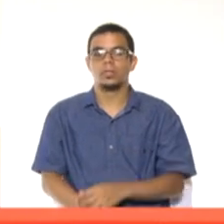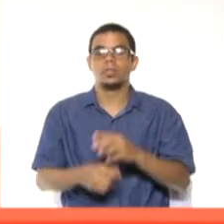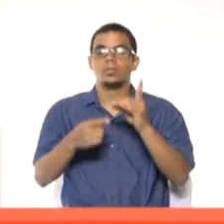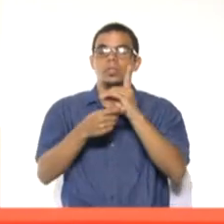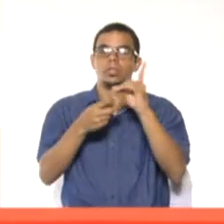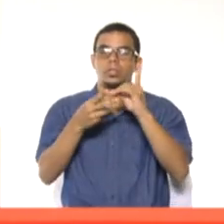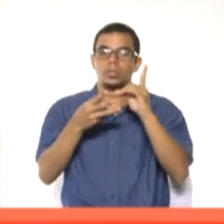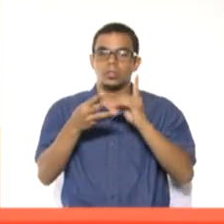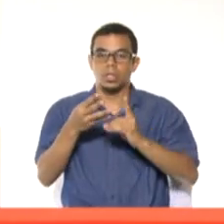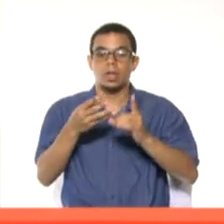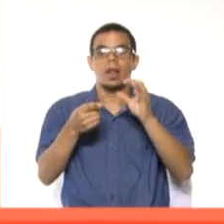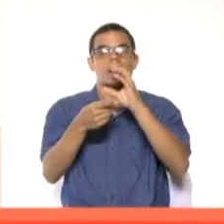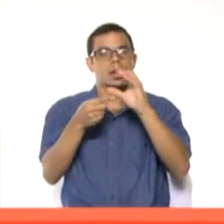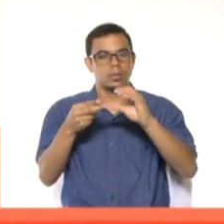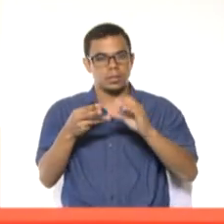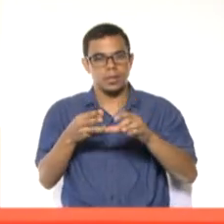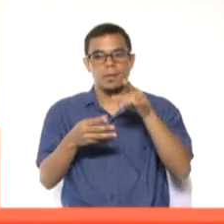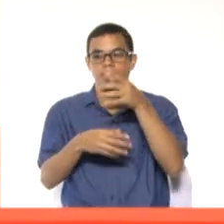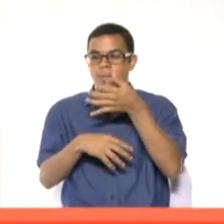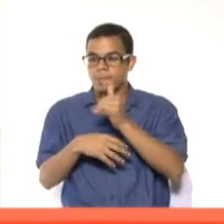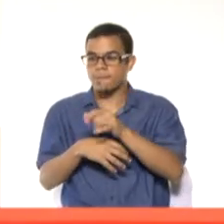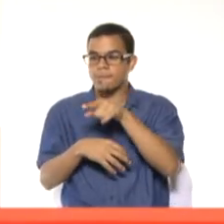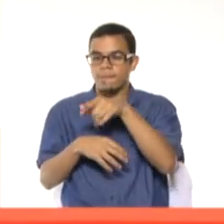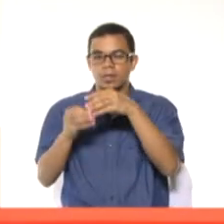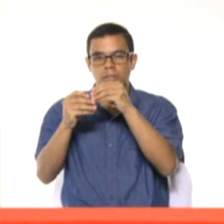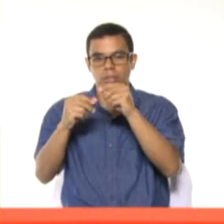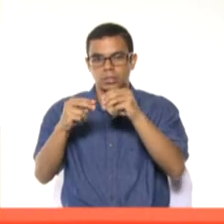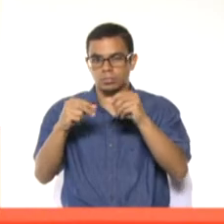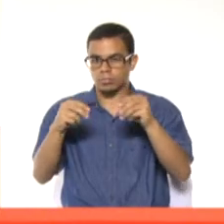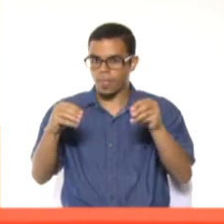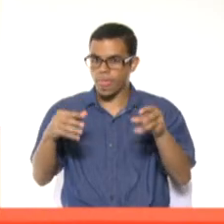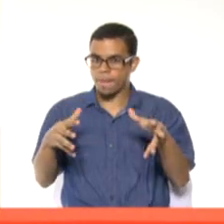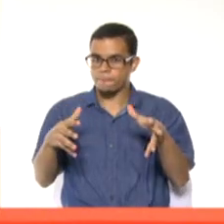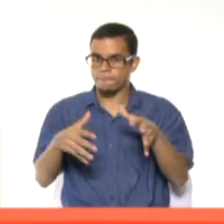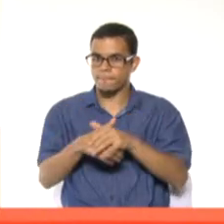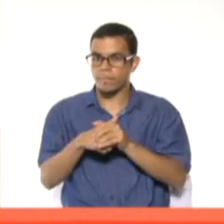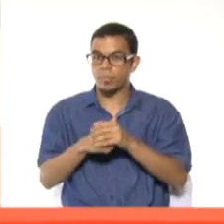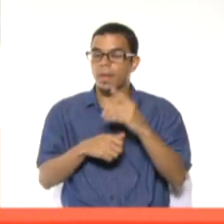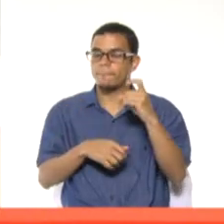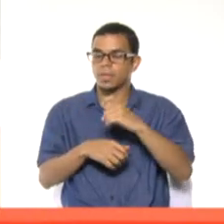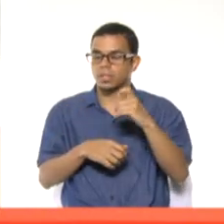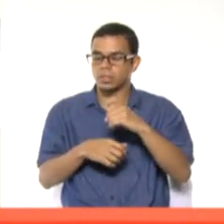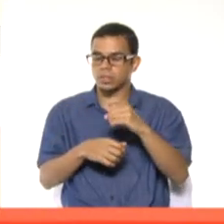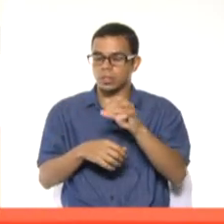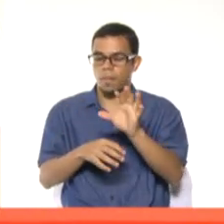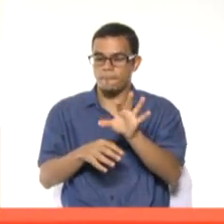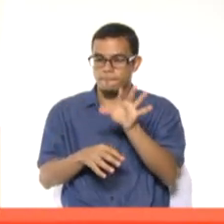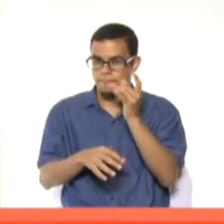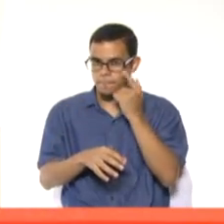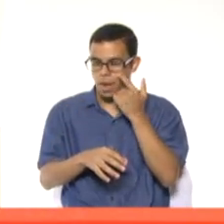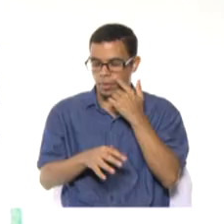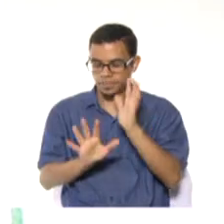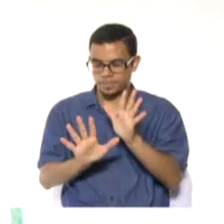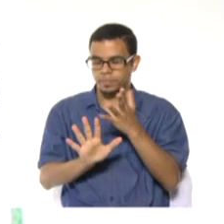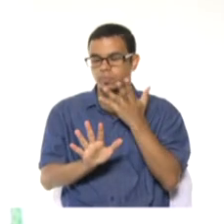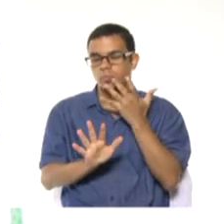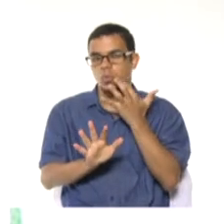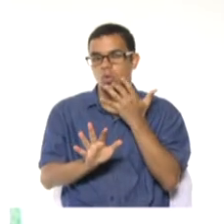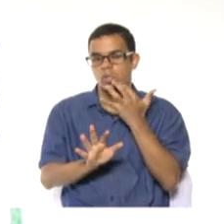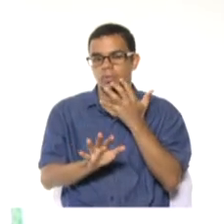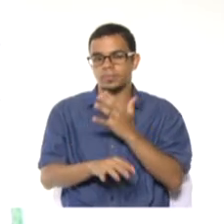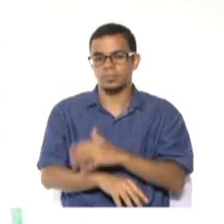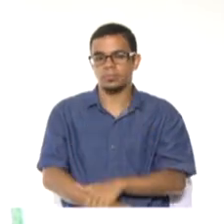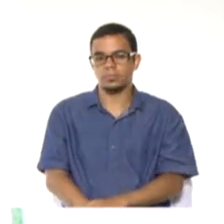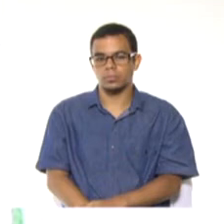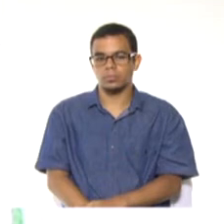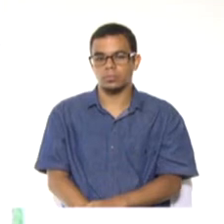características que puede poseer esa materia, pero es necesario manipularla. Por ejemplo, aquí